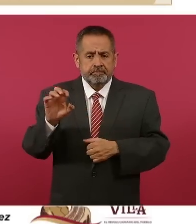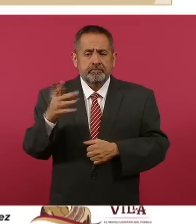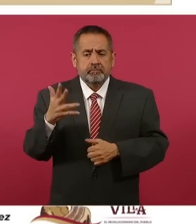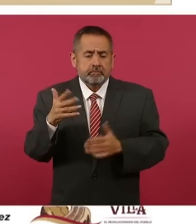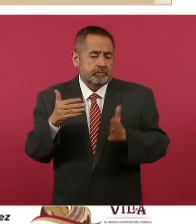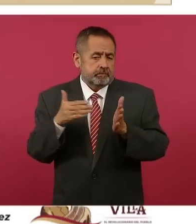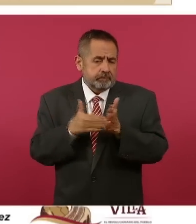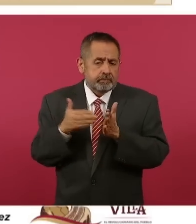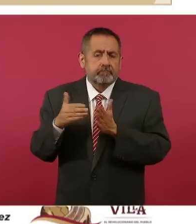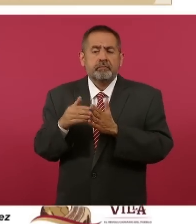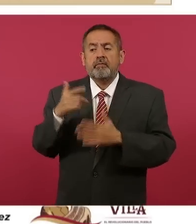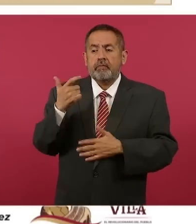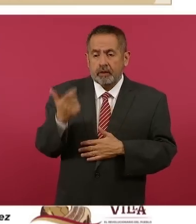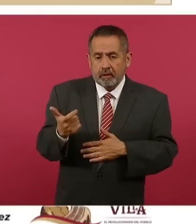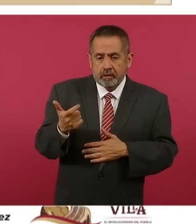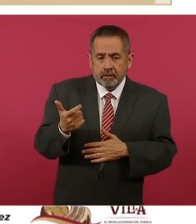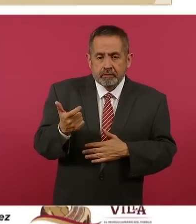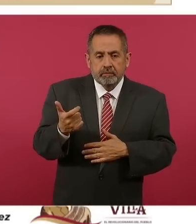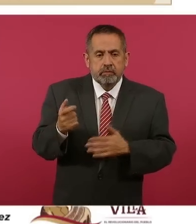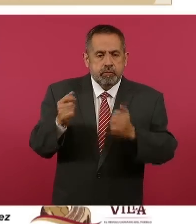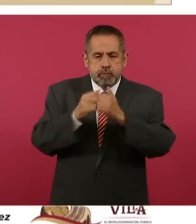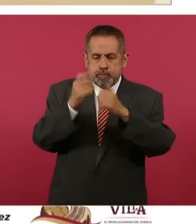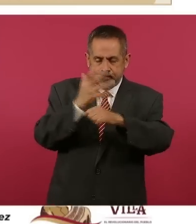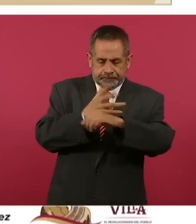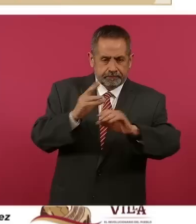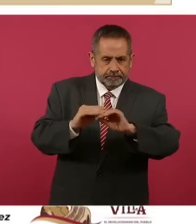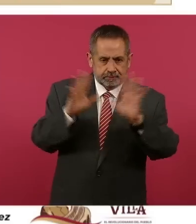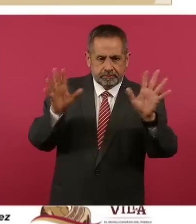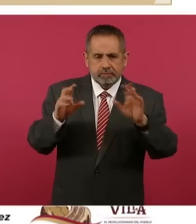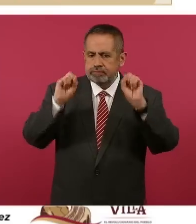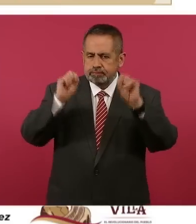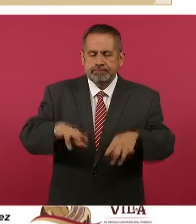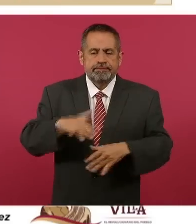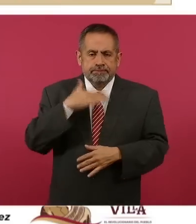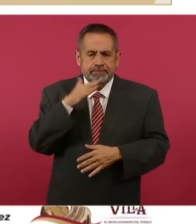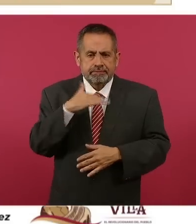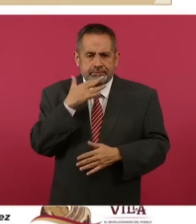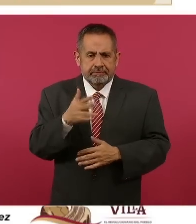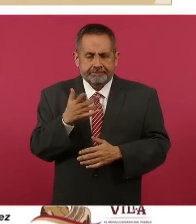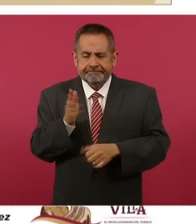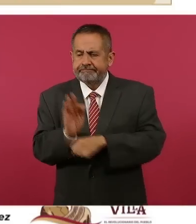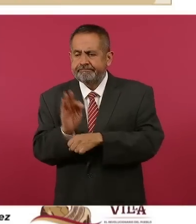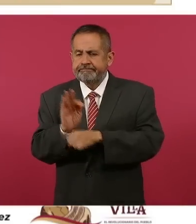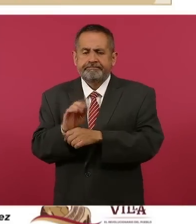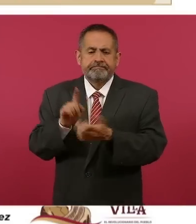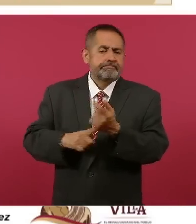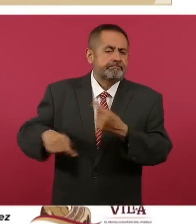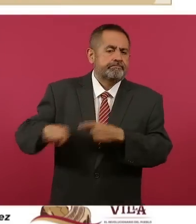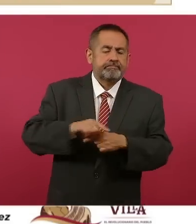93,550 millones de pesos con plena transparencia y cero corrupción, en beneficio de